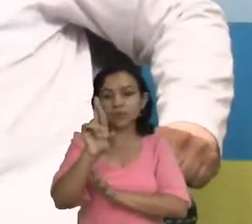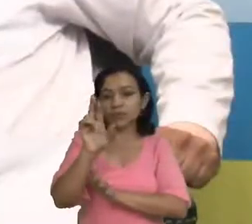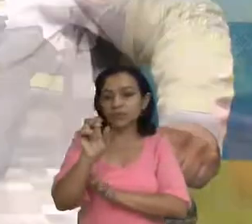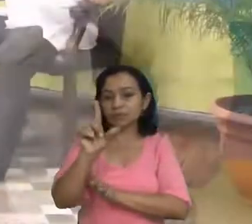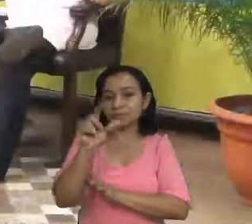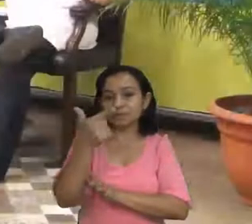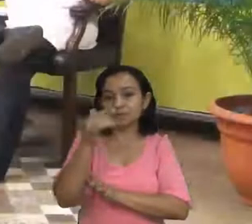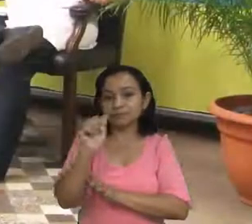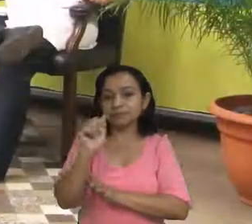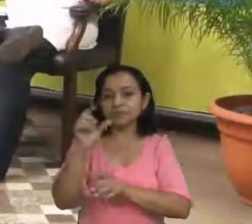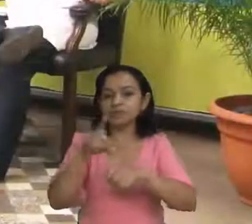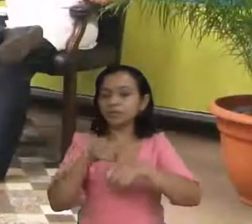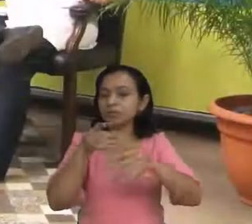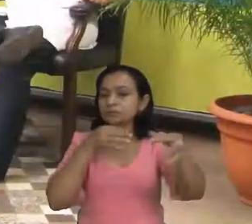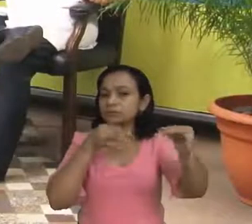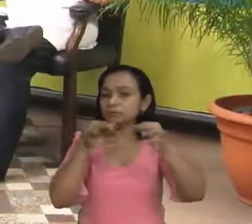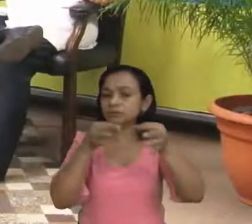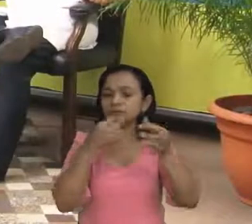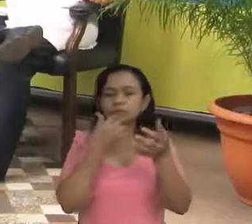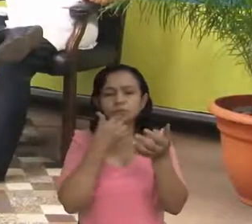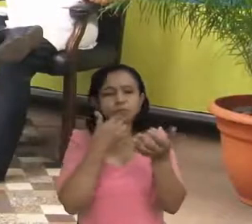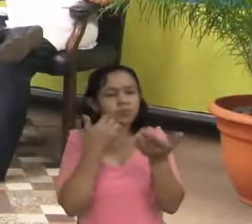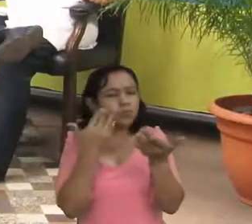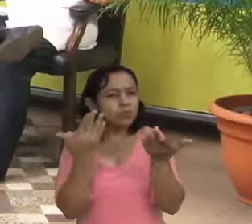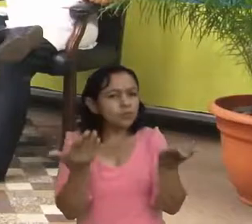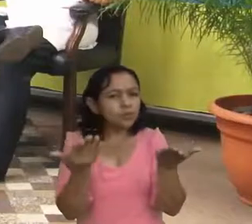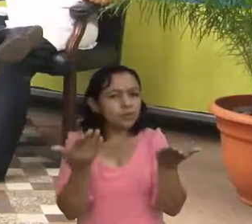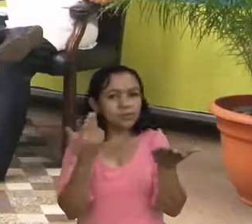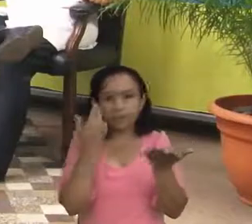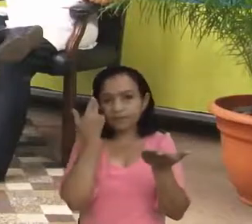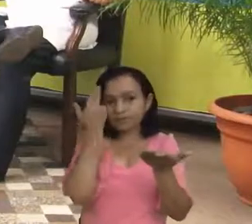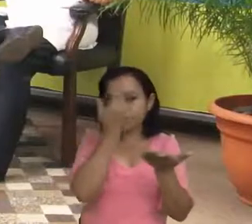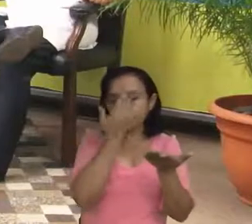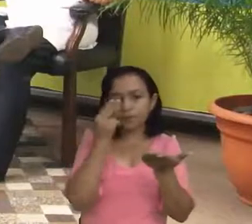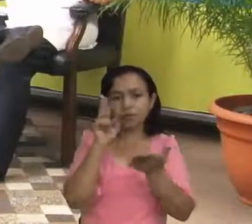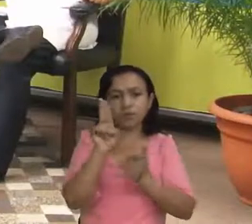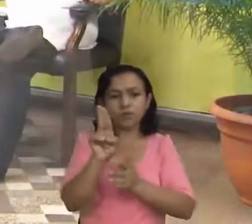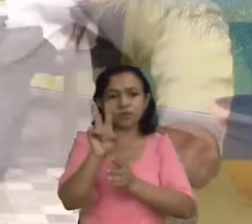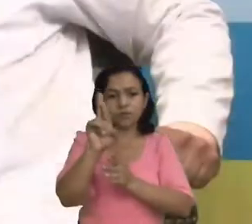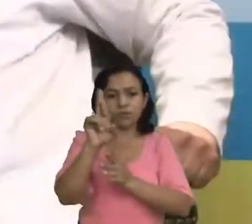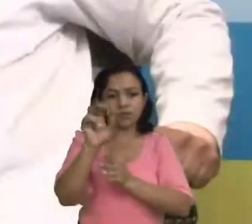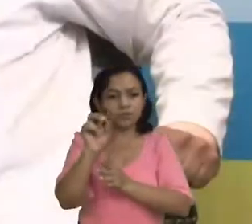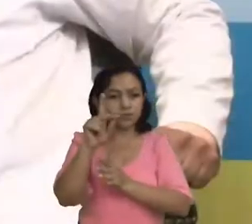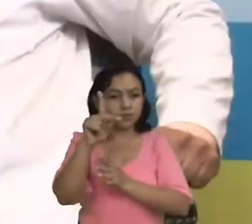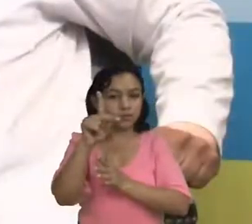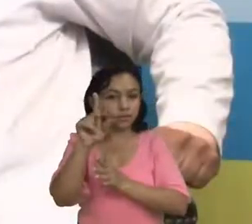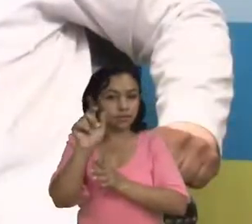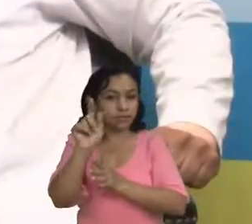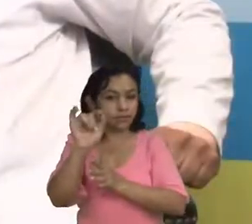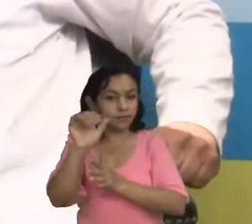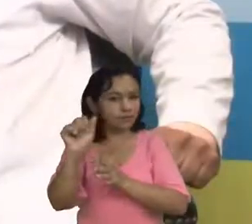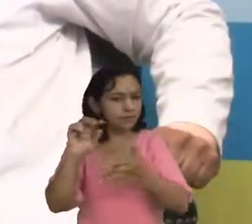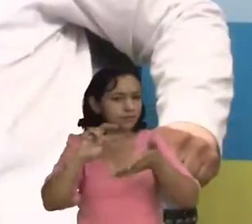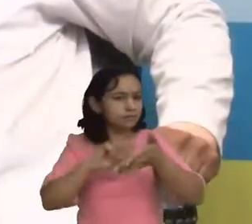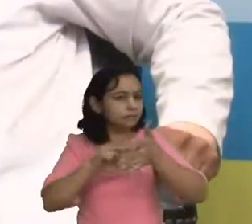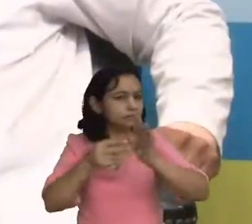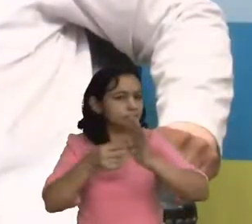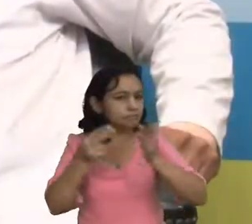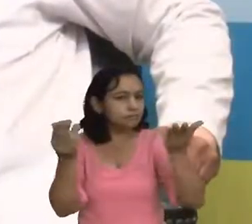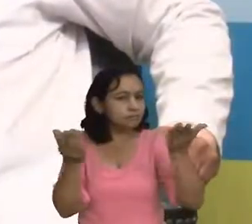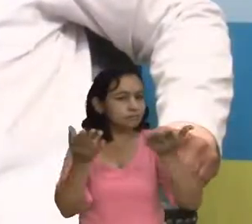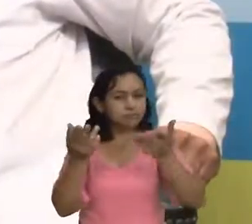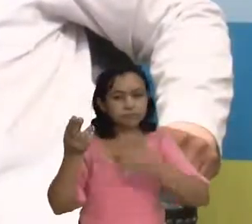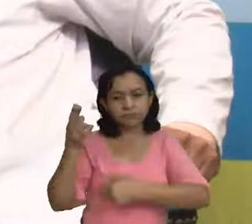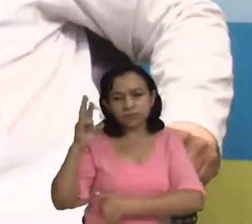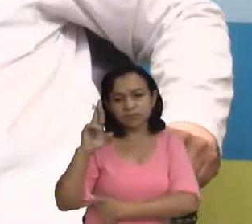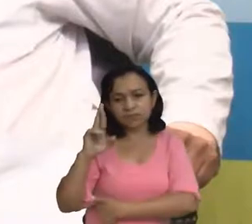bueno, defíname por qué se presenta la uropatía obstructiva. ¿Tiene que ver con los